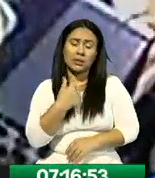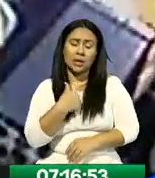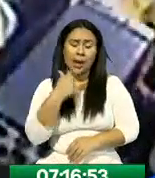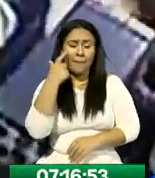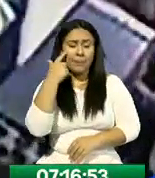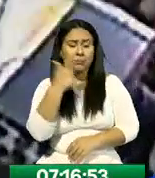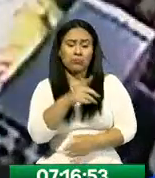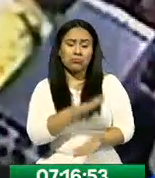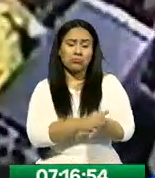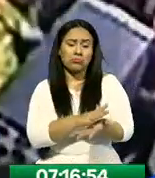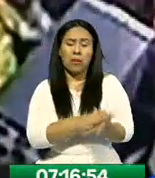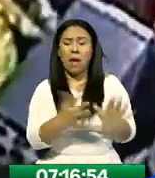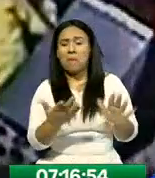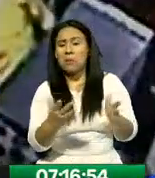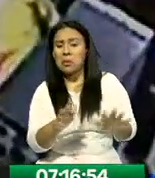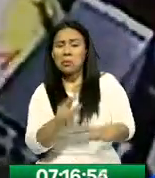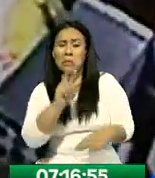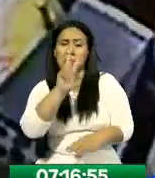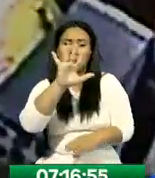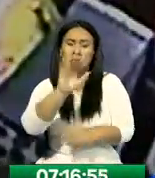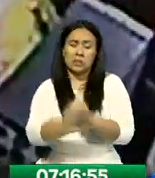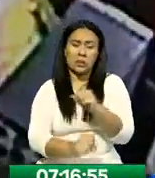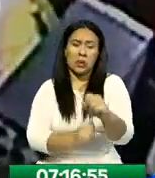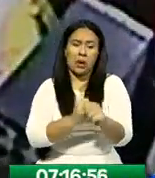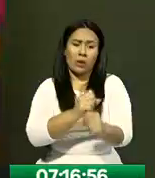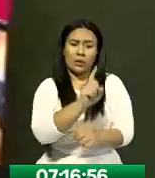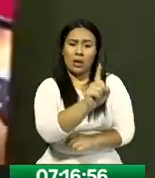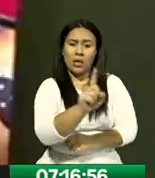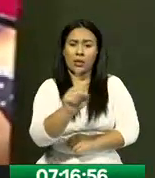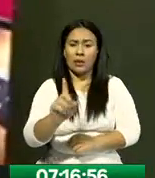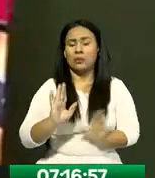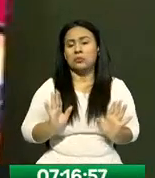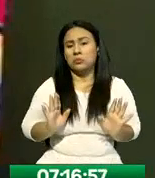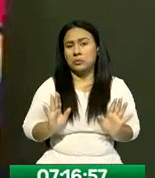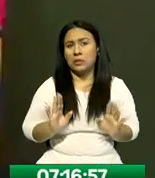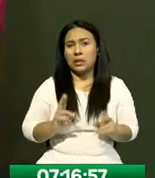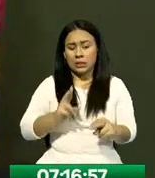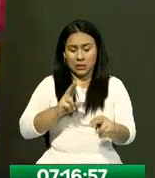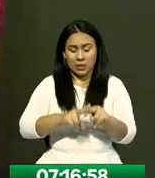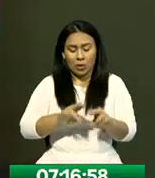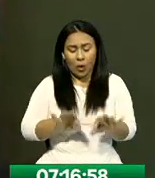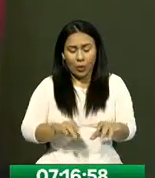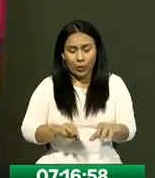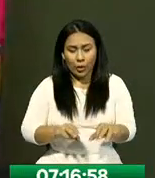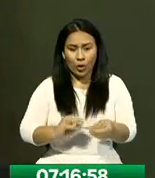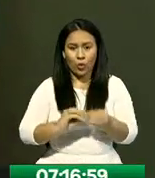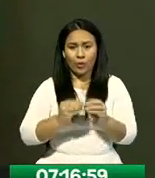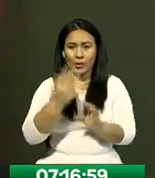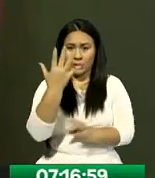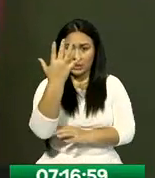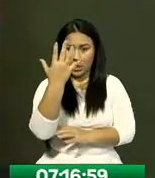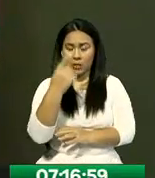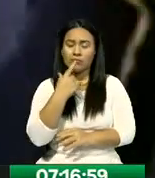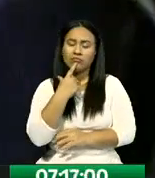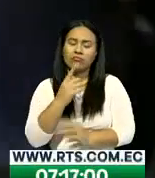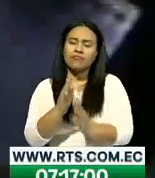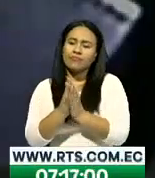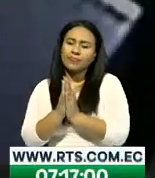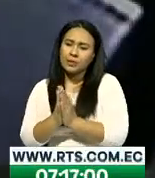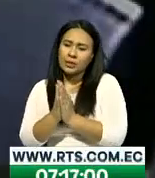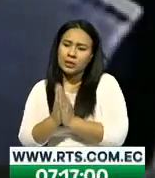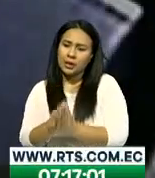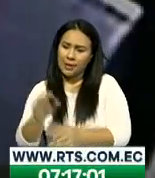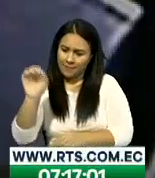veía que no superaban los 25 años cada uno. De que se sentó en la máquina 5 y nos pidió así que